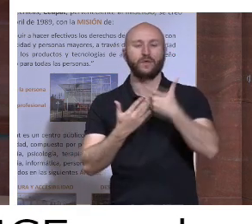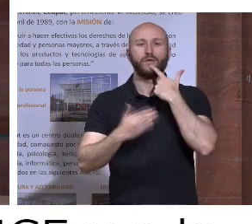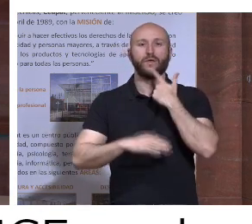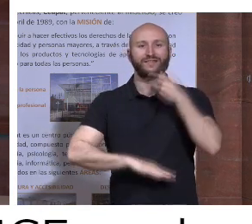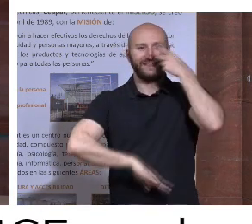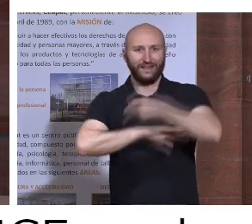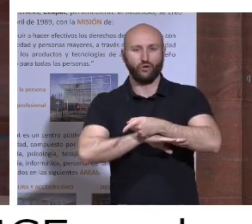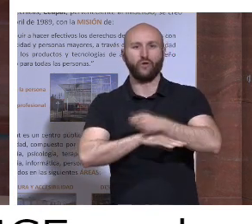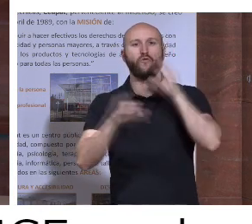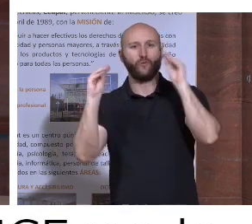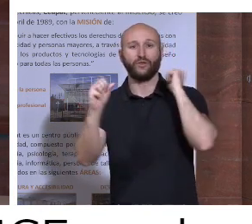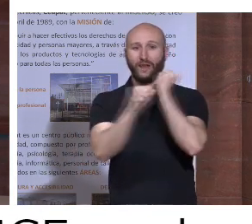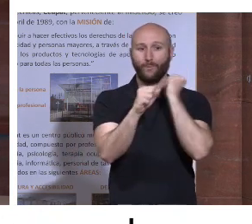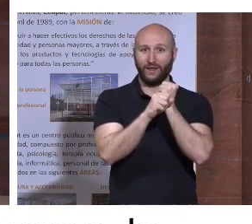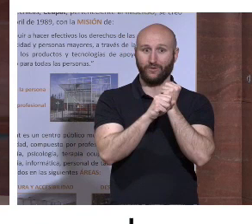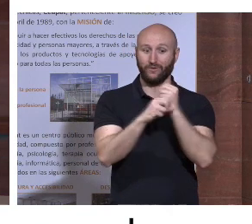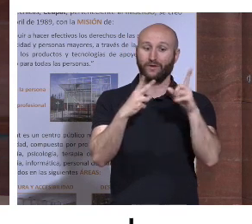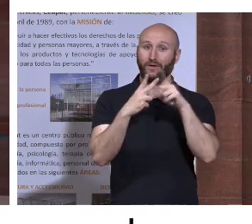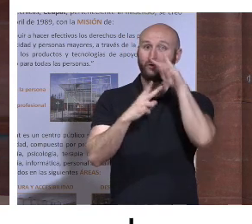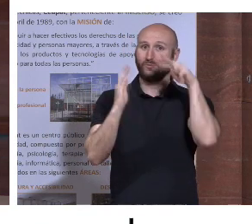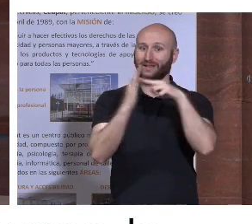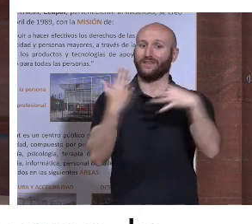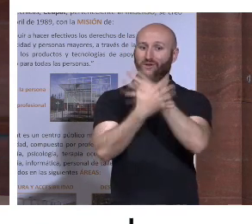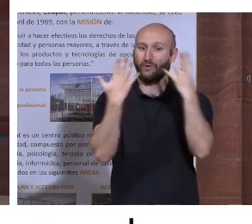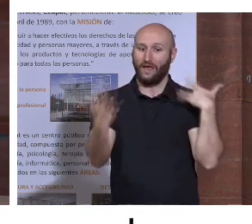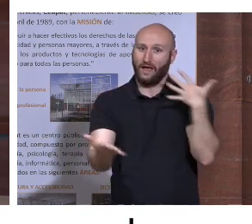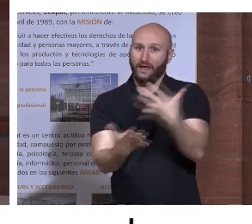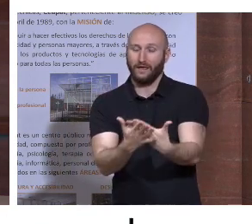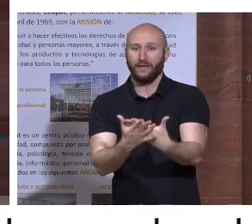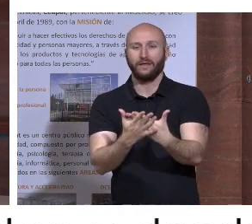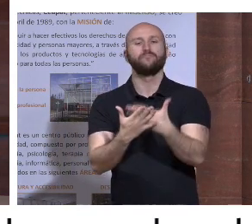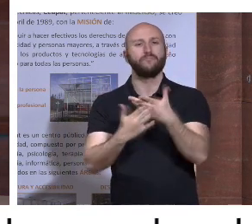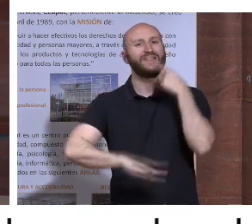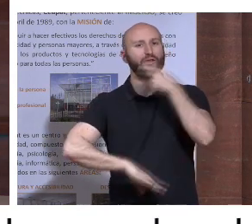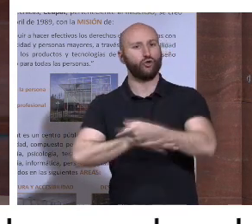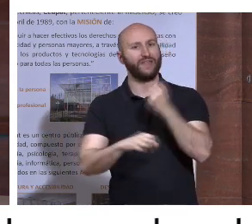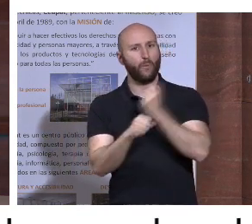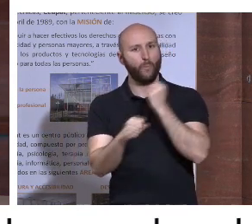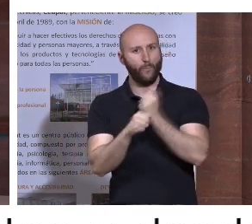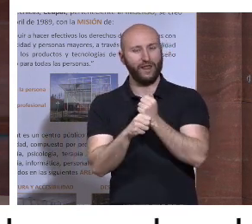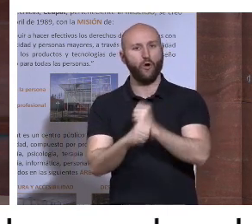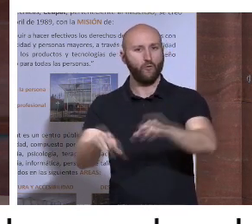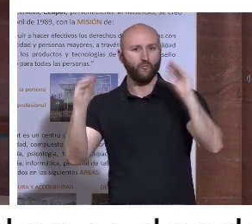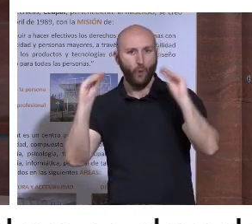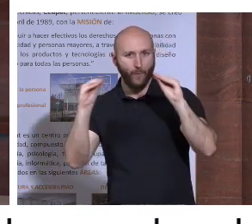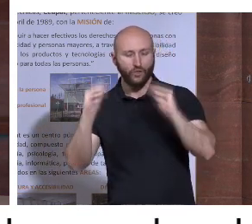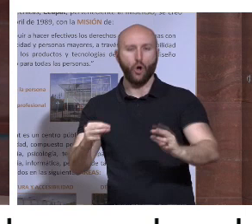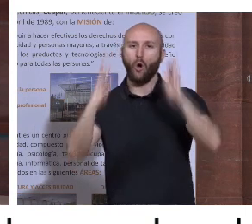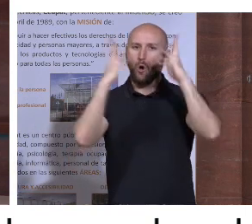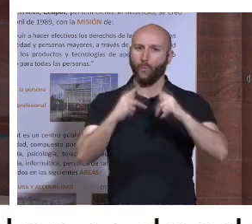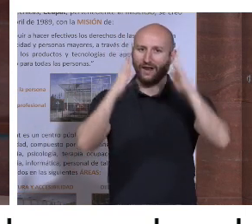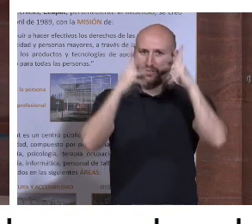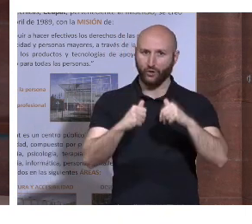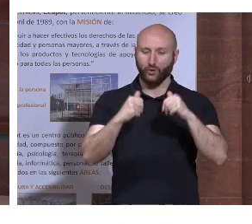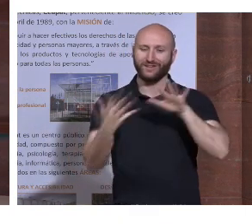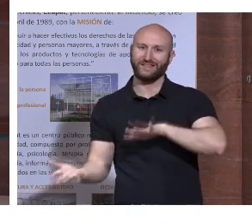y desde 2019 está al frente de la Dirección de Empleo, Formación, Operaciones y